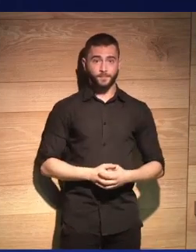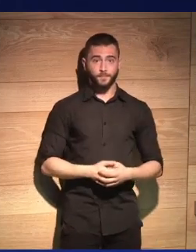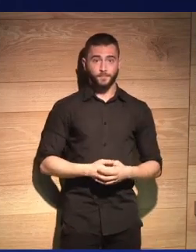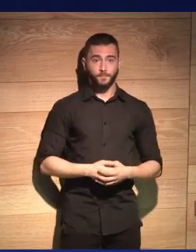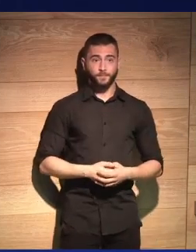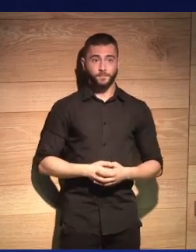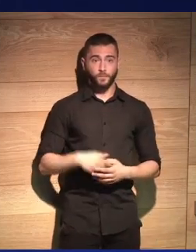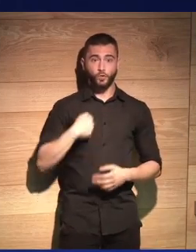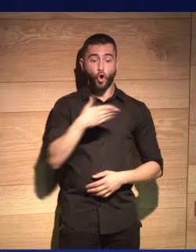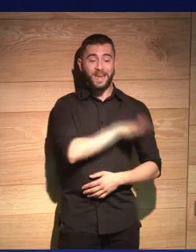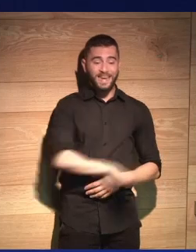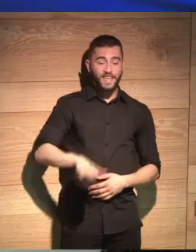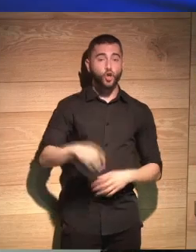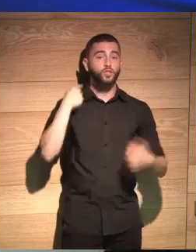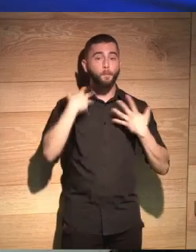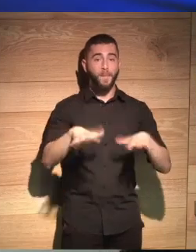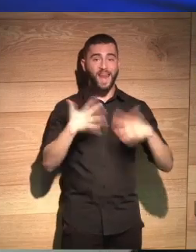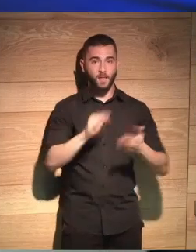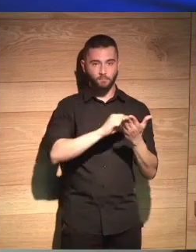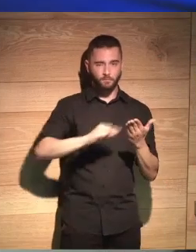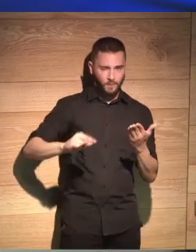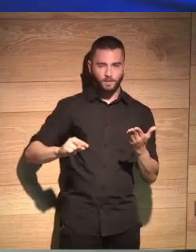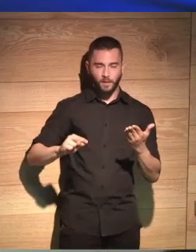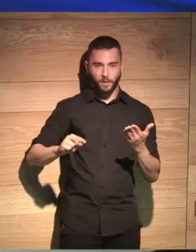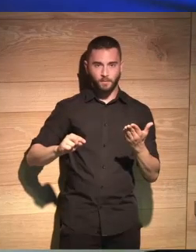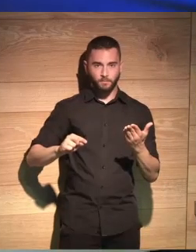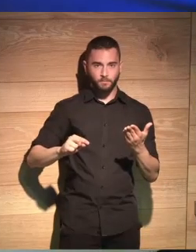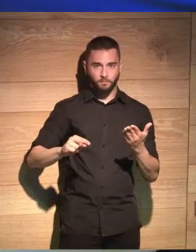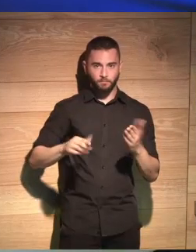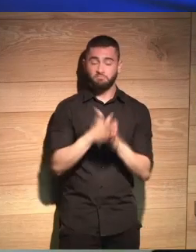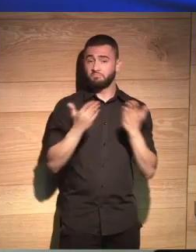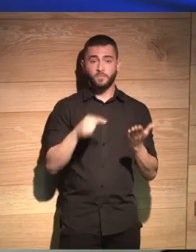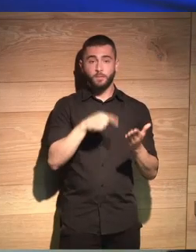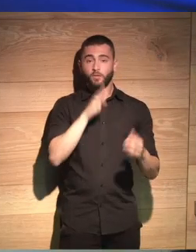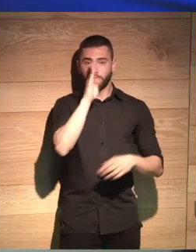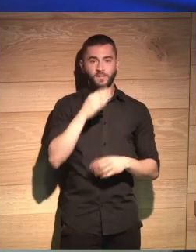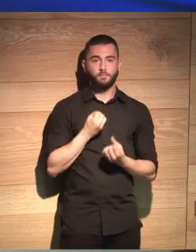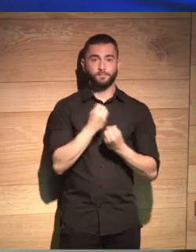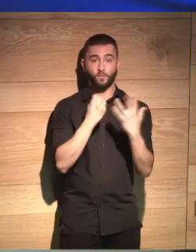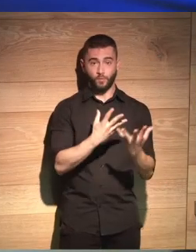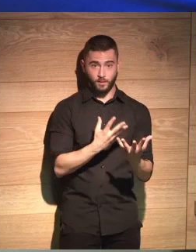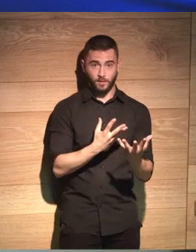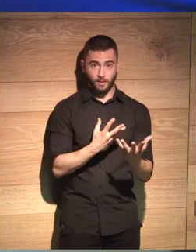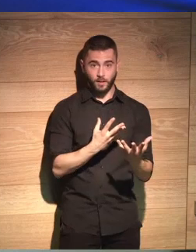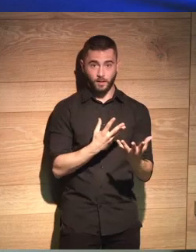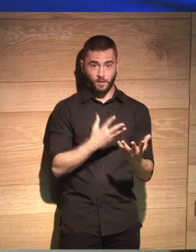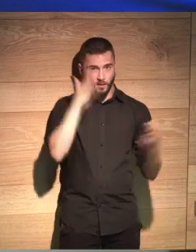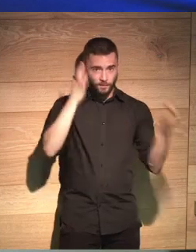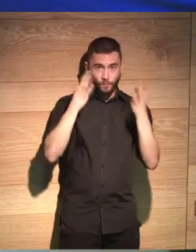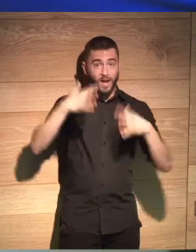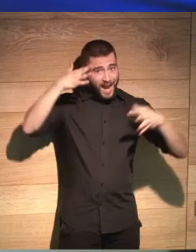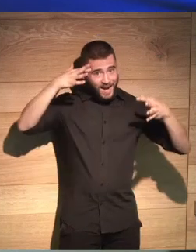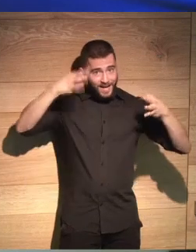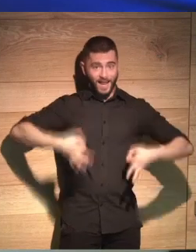escribí Los niños perdidos, que es un ensayo que habla muy directamente de que documenta o escribe una realidad o